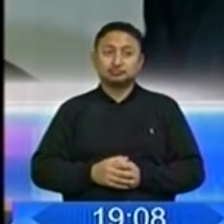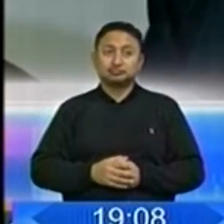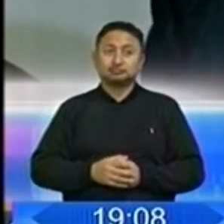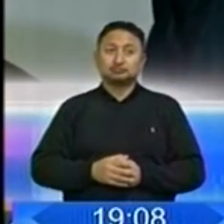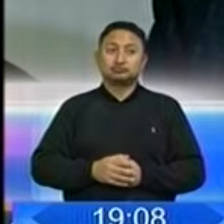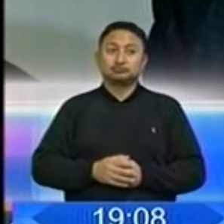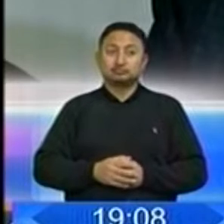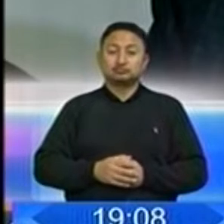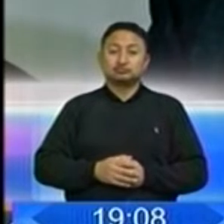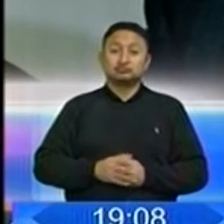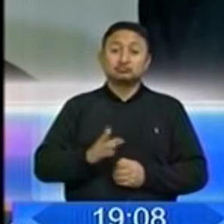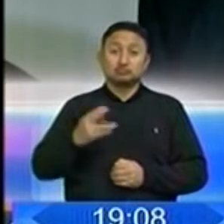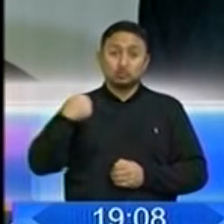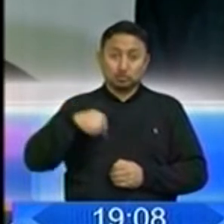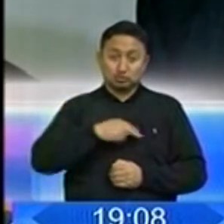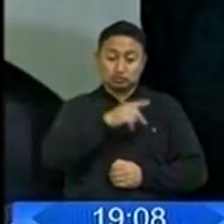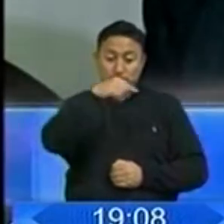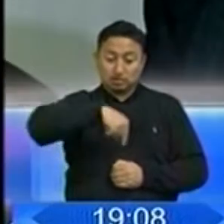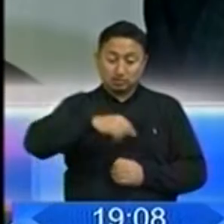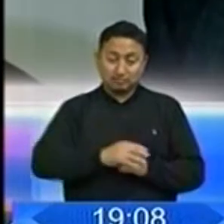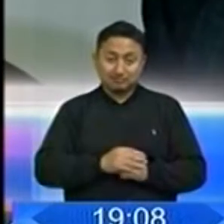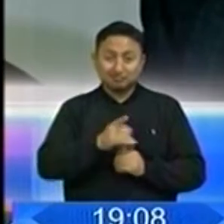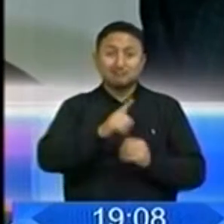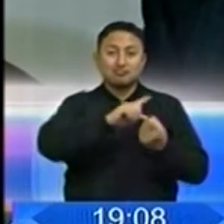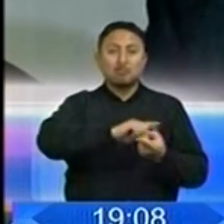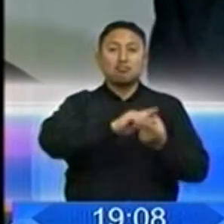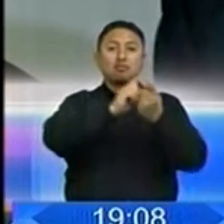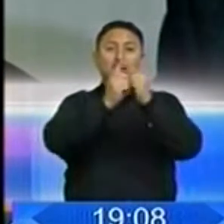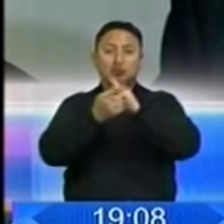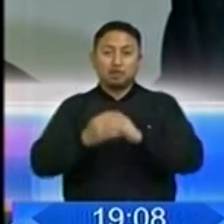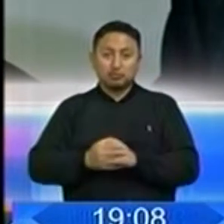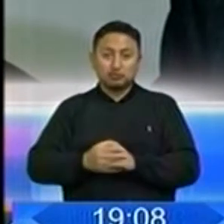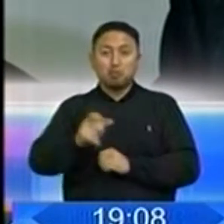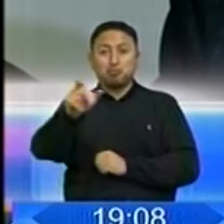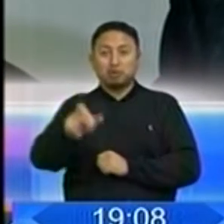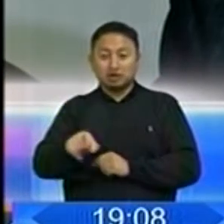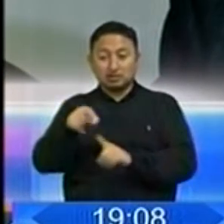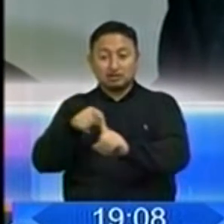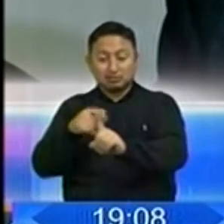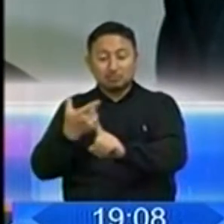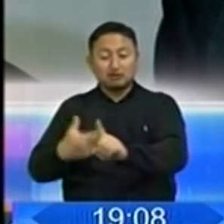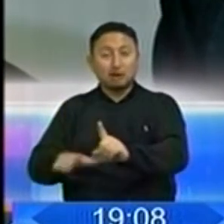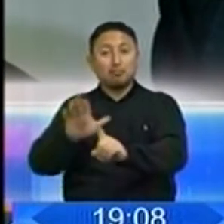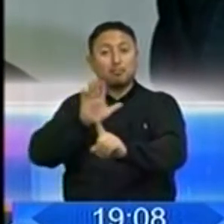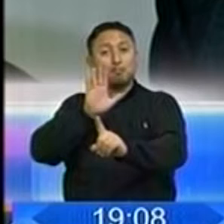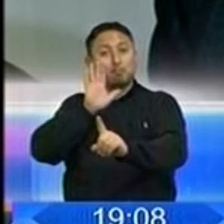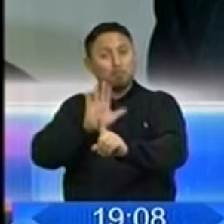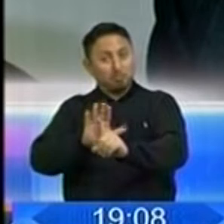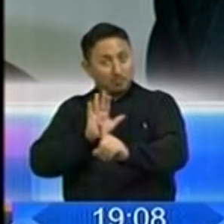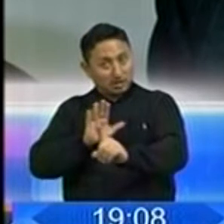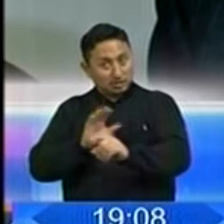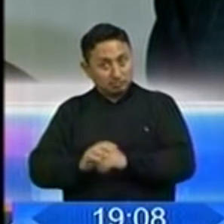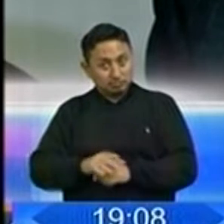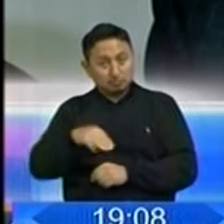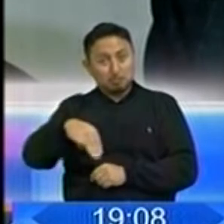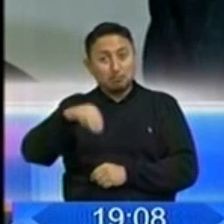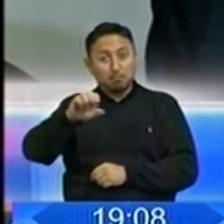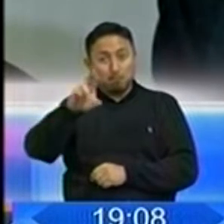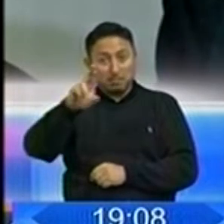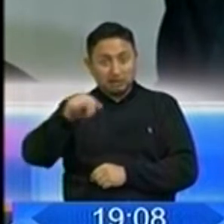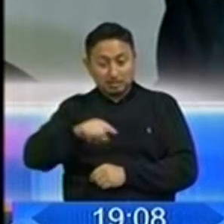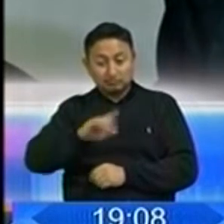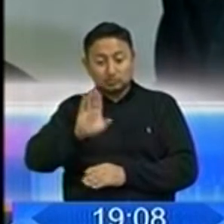auto que revocamos la prisión preventiva, le advertimos al procesado Mera y